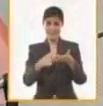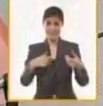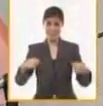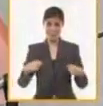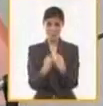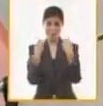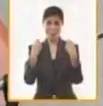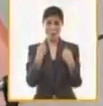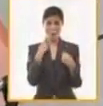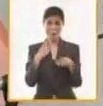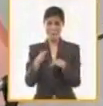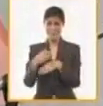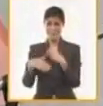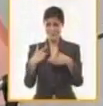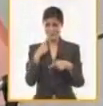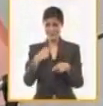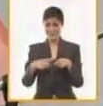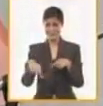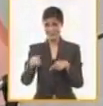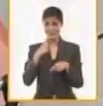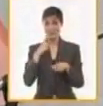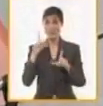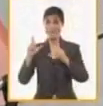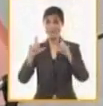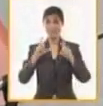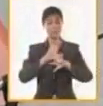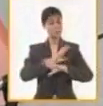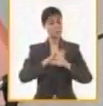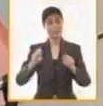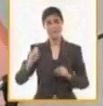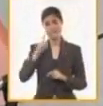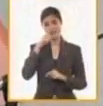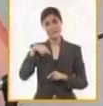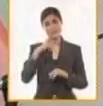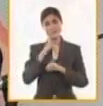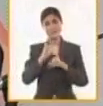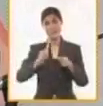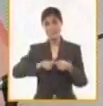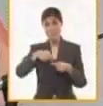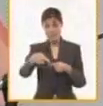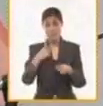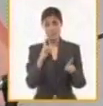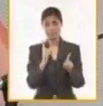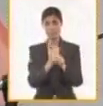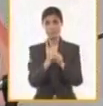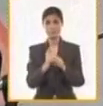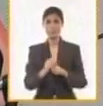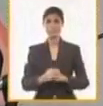usted, bueno, las gracias y los espero en un próximo programa de nuestra Mesa Redonda.